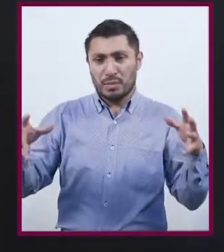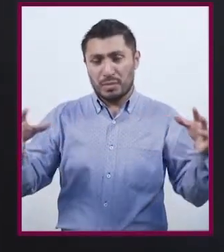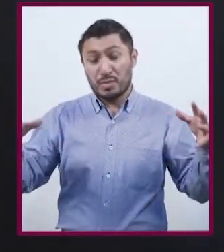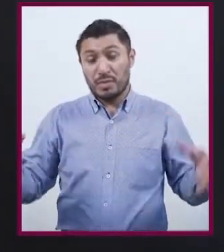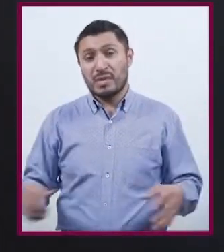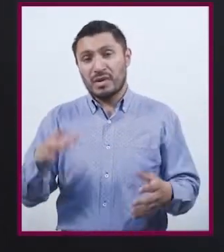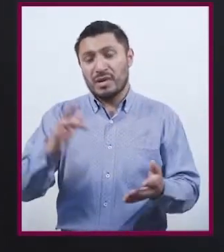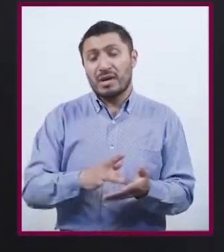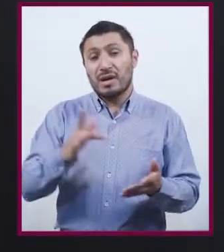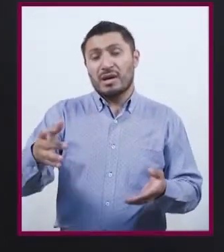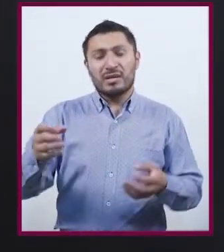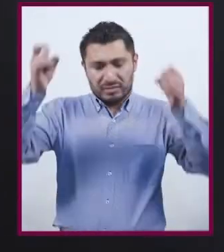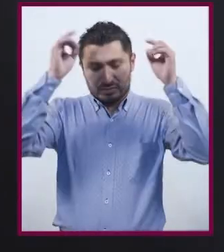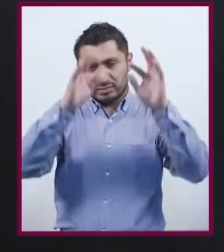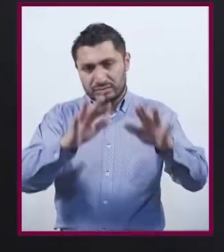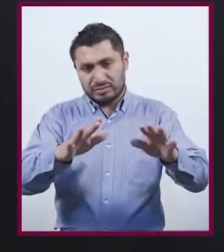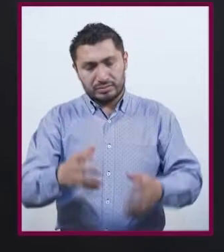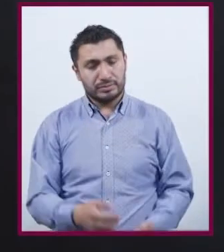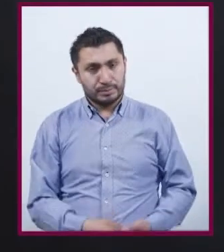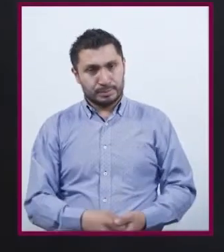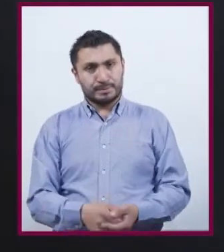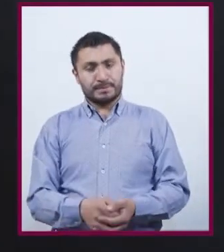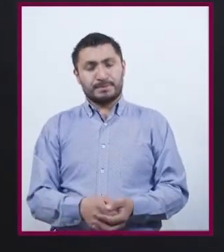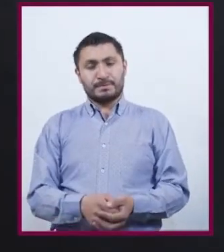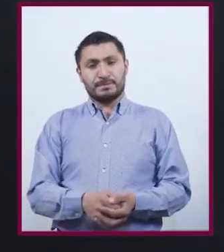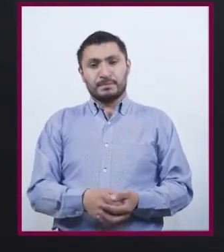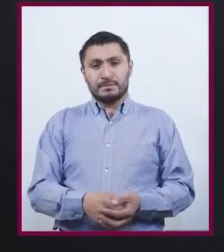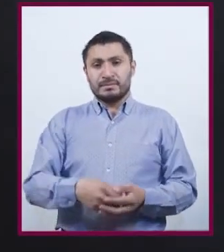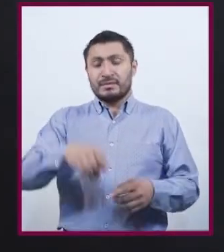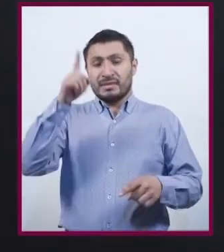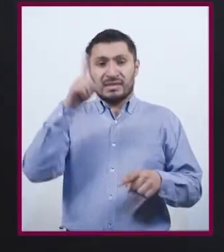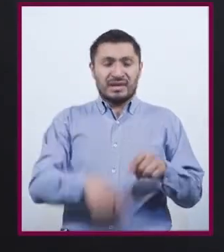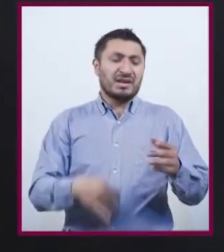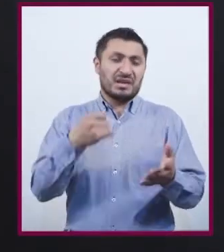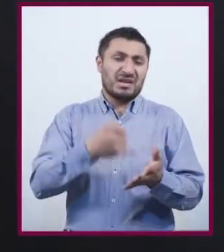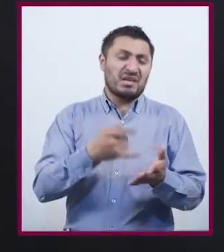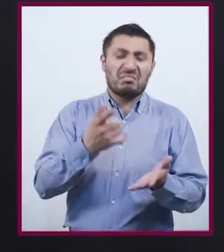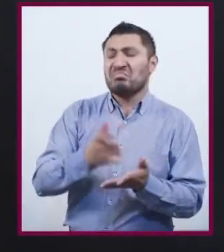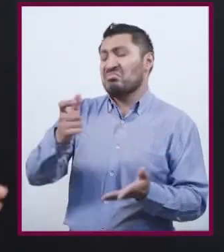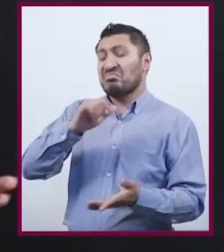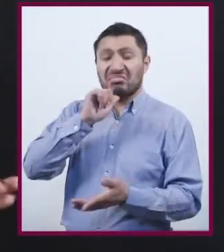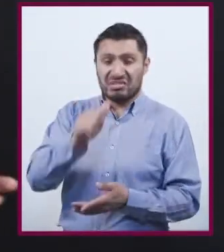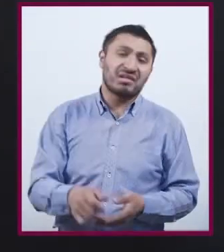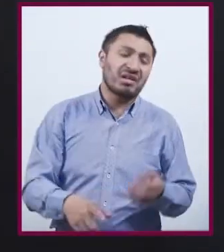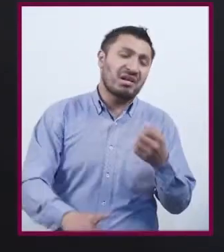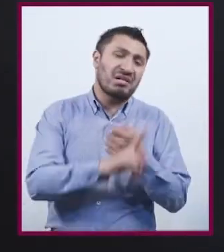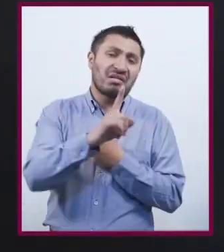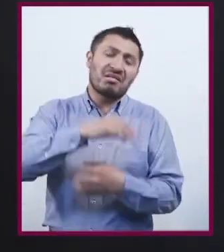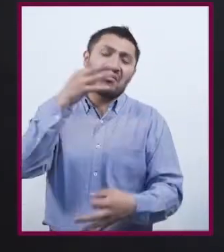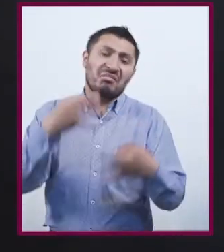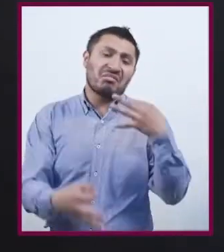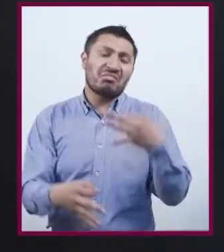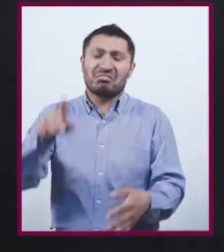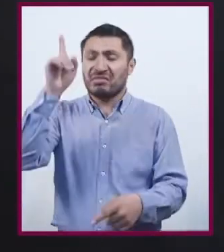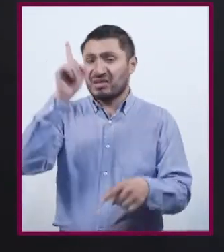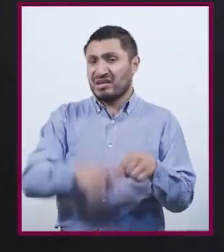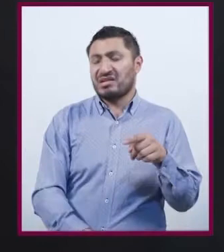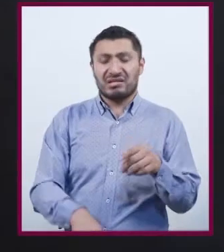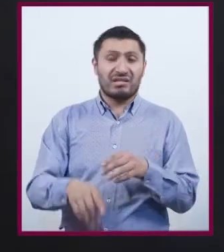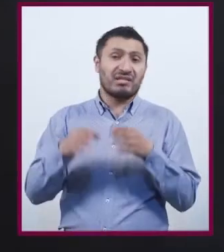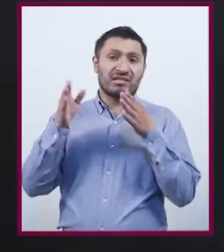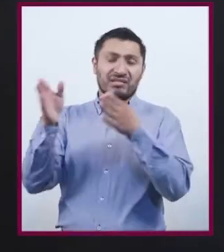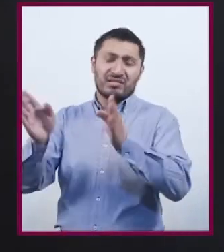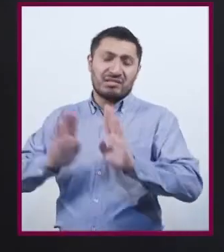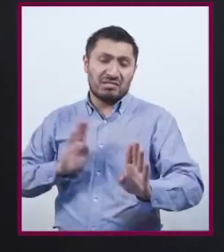poco fue ganando adeptos gracias a que se le otorgaron privilegios. Se les exentaba del pago de impuestos y sus problemas